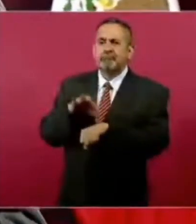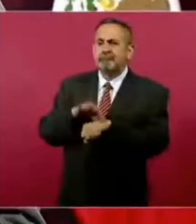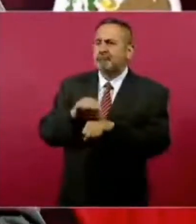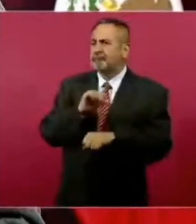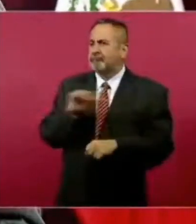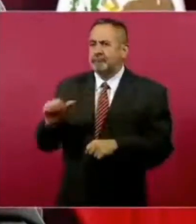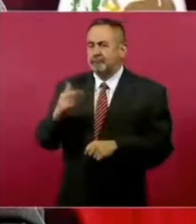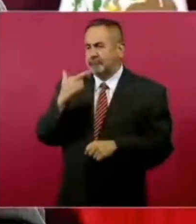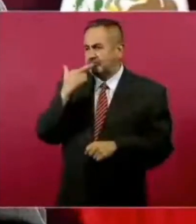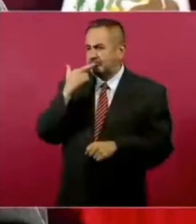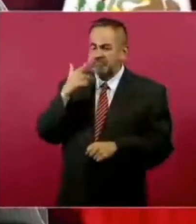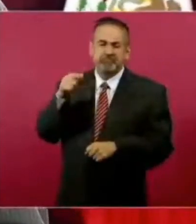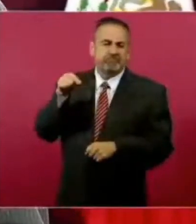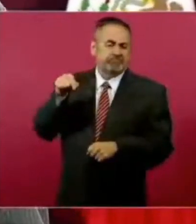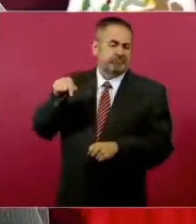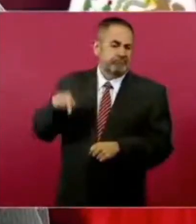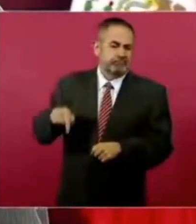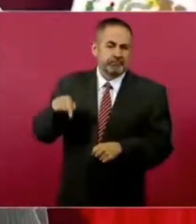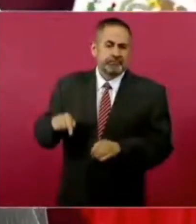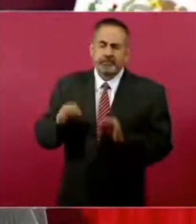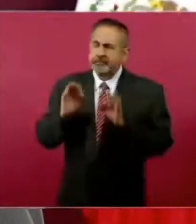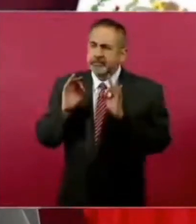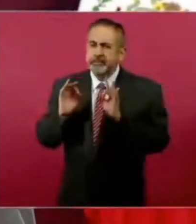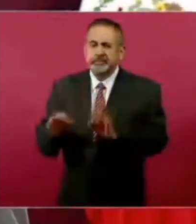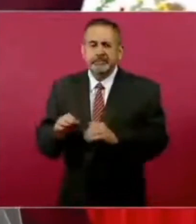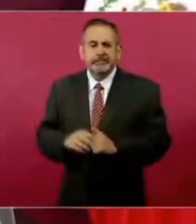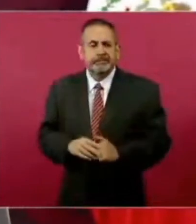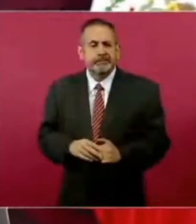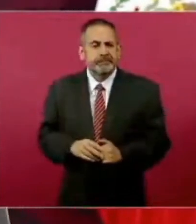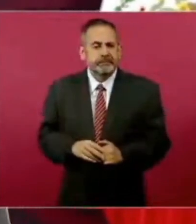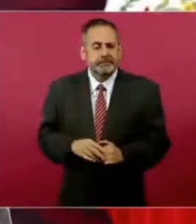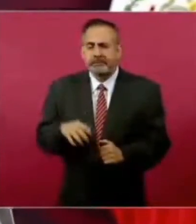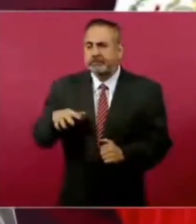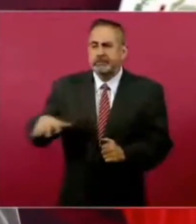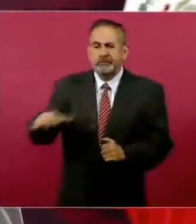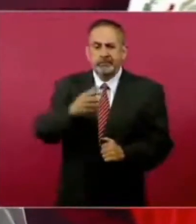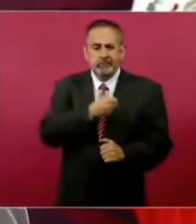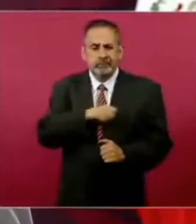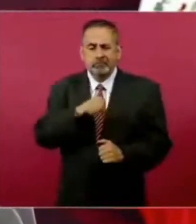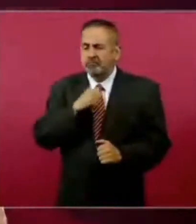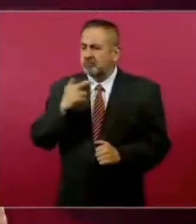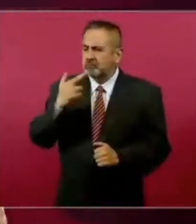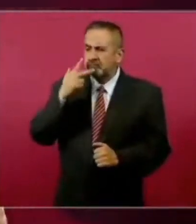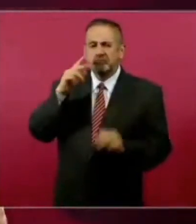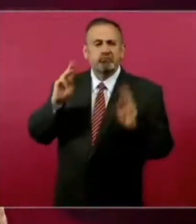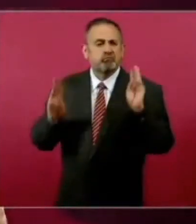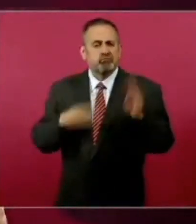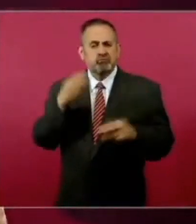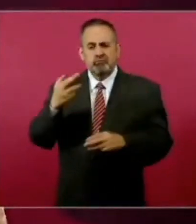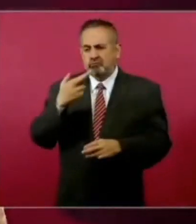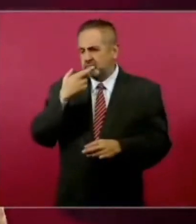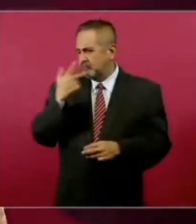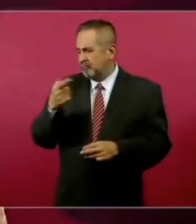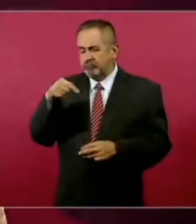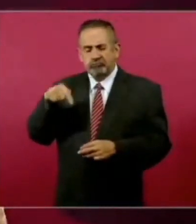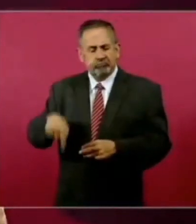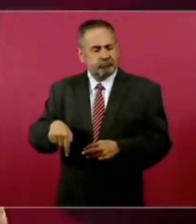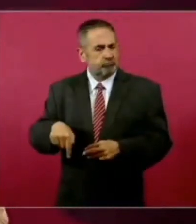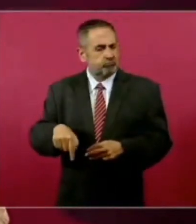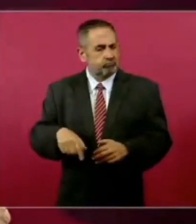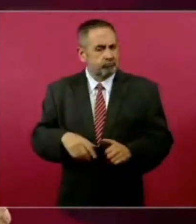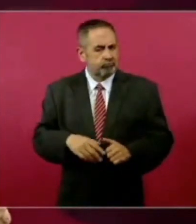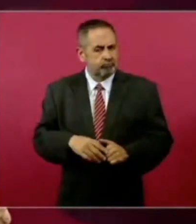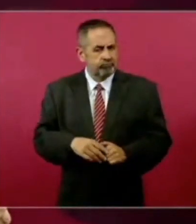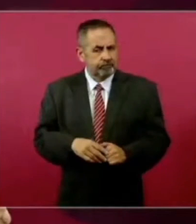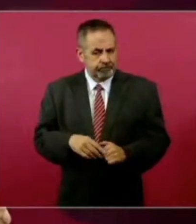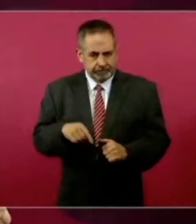médico con un sistema de salud de los mejores del mundo se